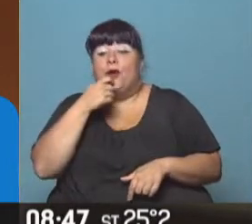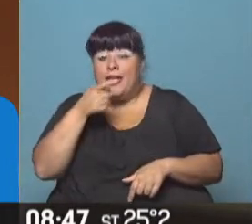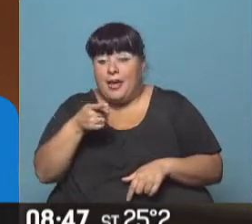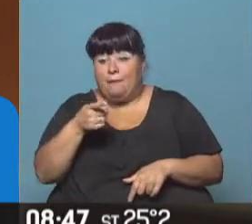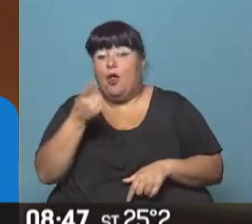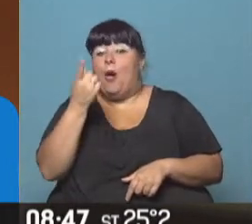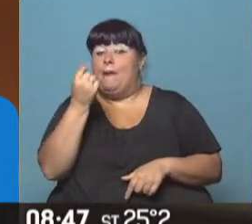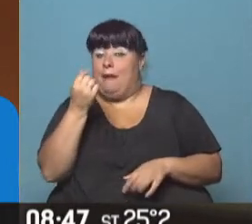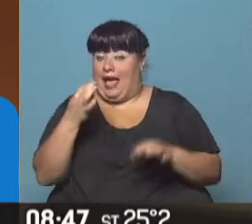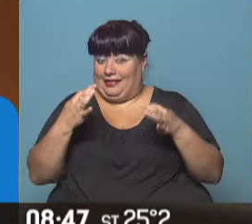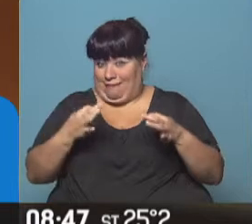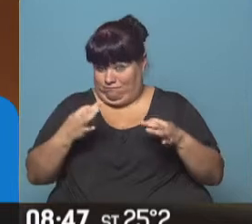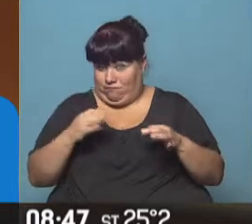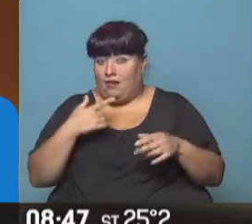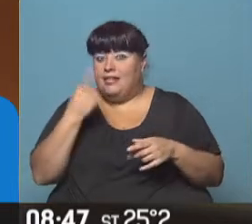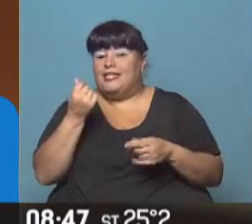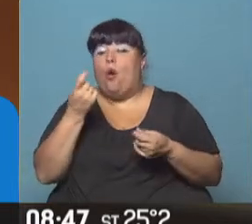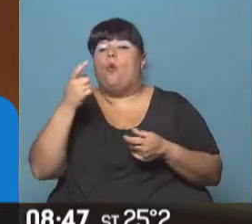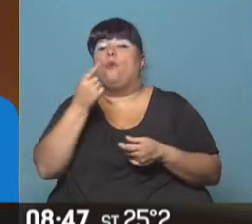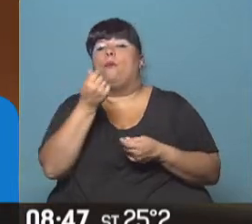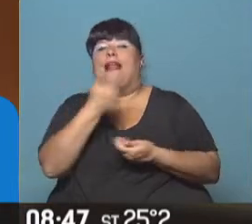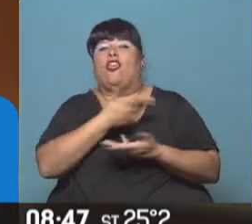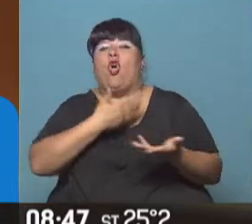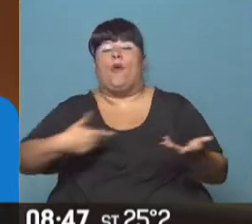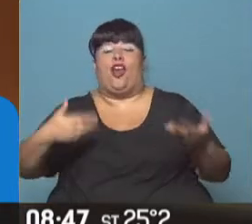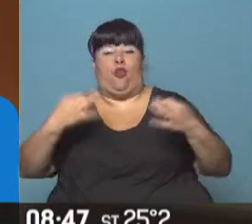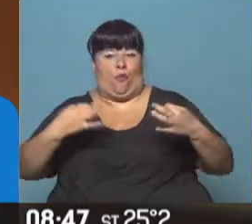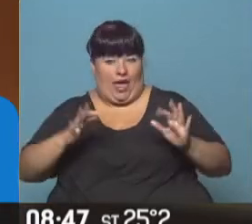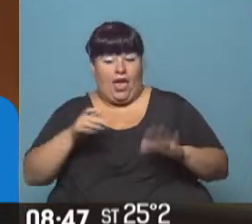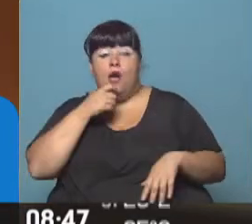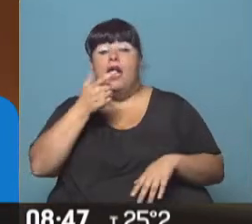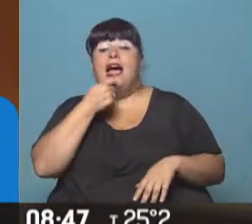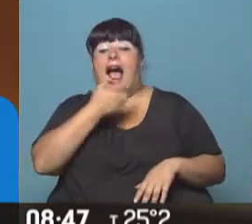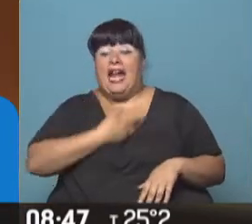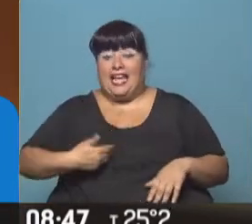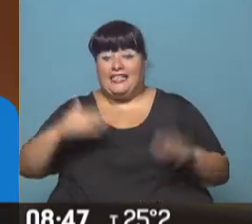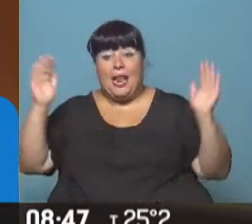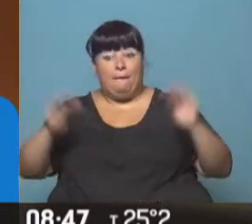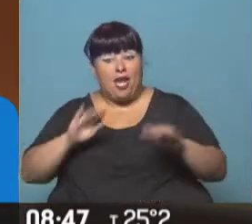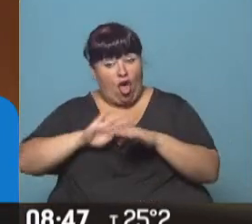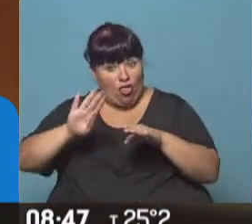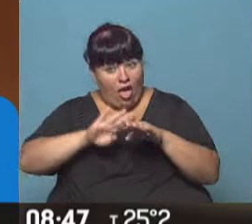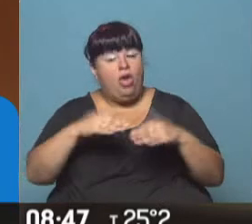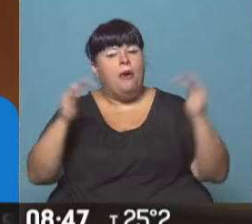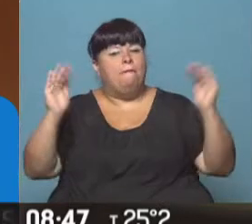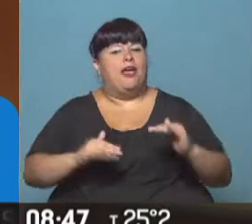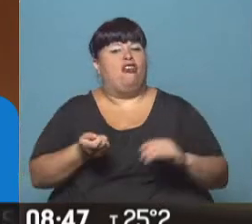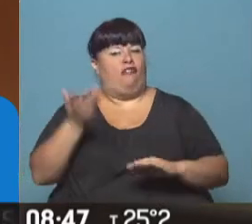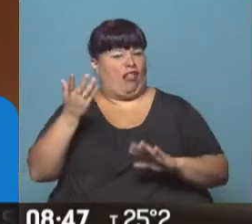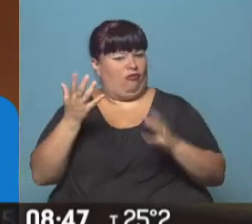una moneda sana necesitas cuentas públicas sanas. Es decir, Argentina, si baja el déficit fiscal, va a bajar la